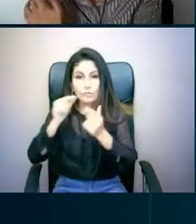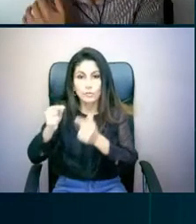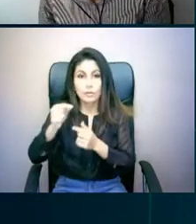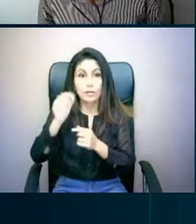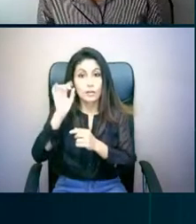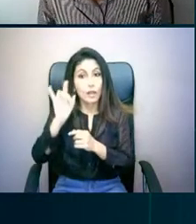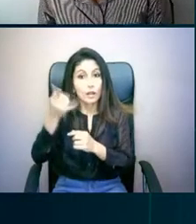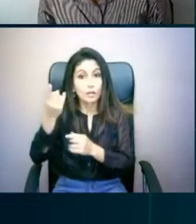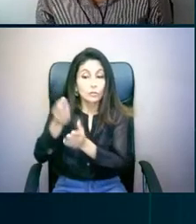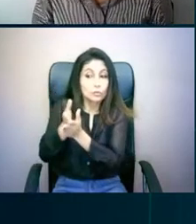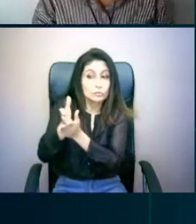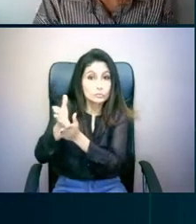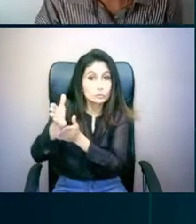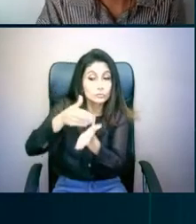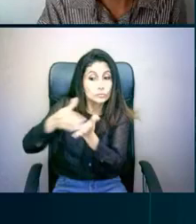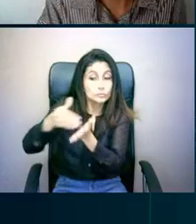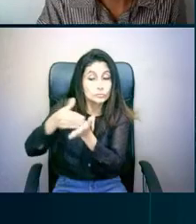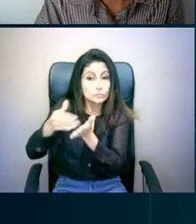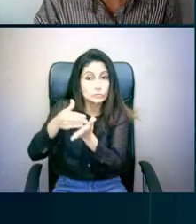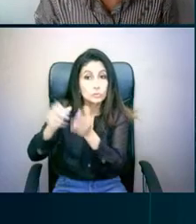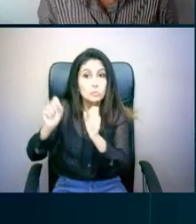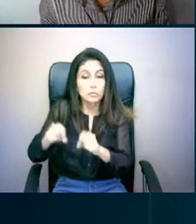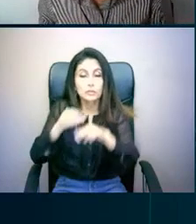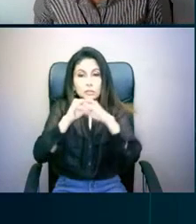una estabilidad en el tiempo.